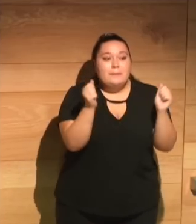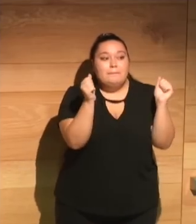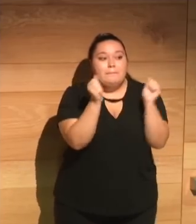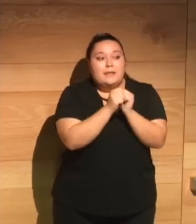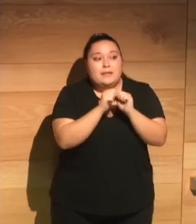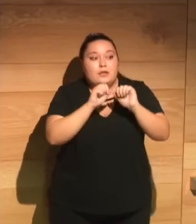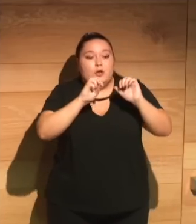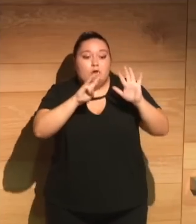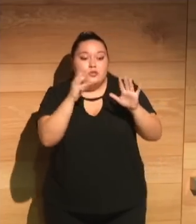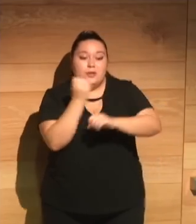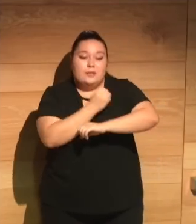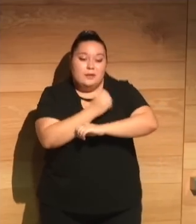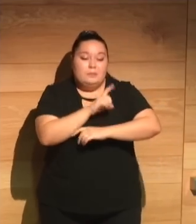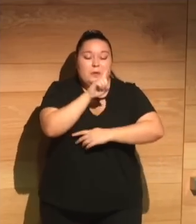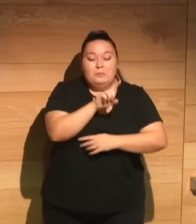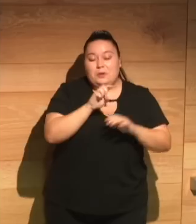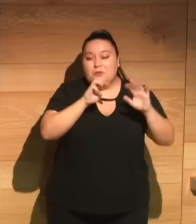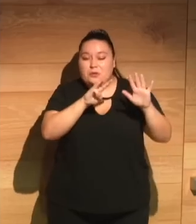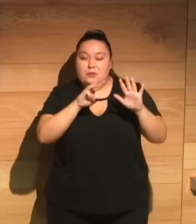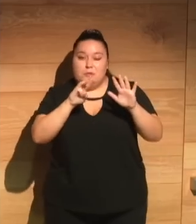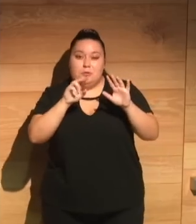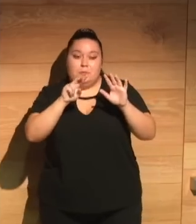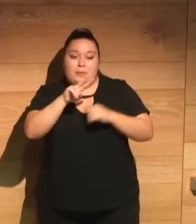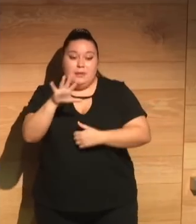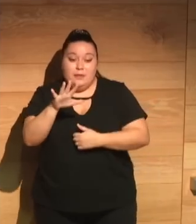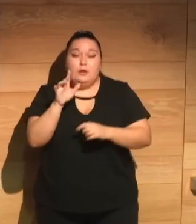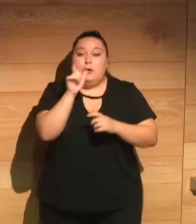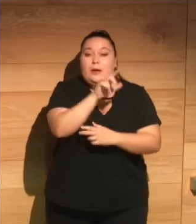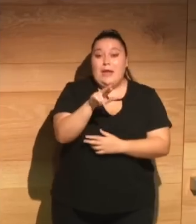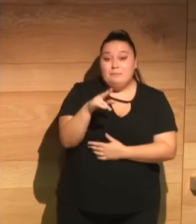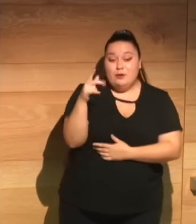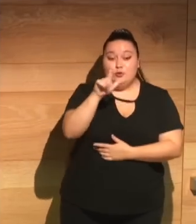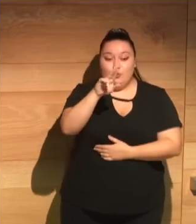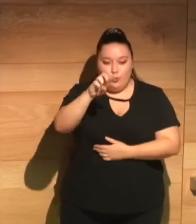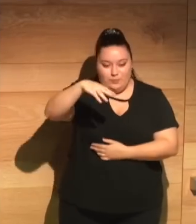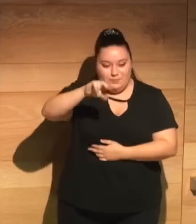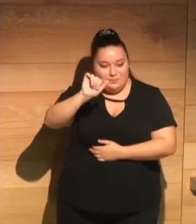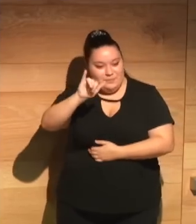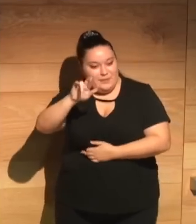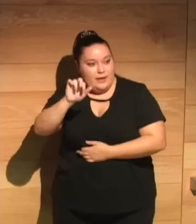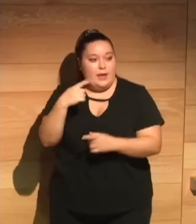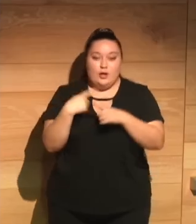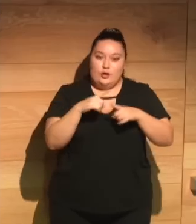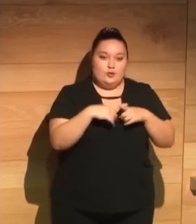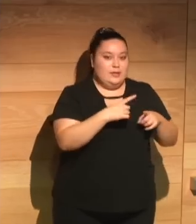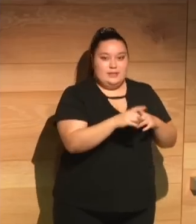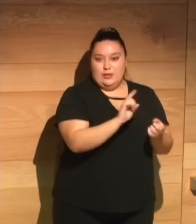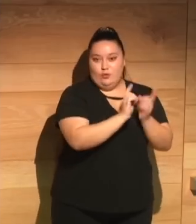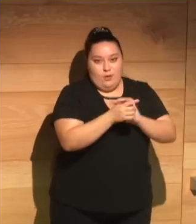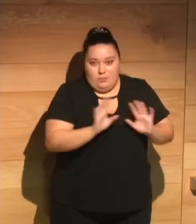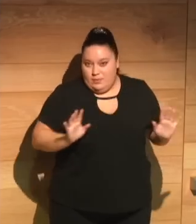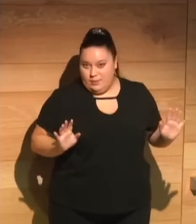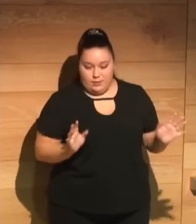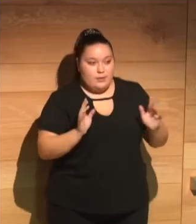diciembre de 1895, en el día en el que los Lumière inventan... Hay cositas que no cambian, ¿eh?